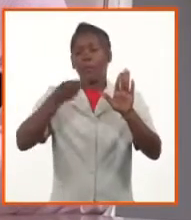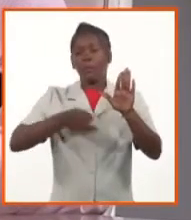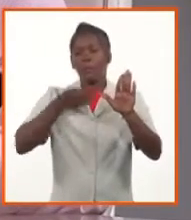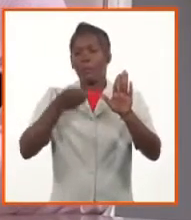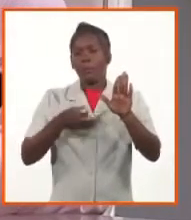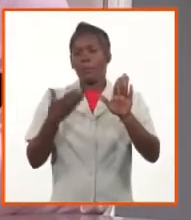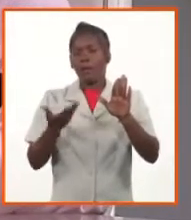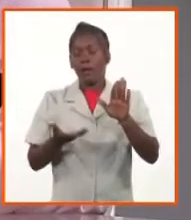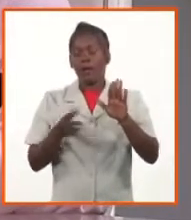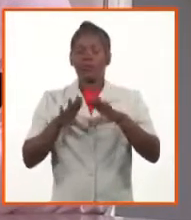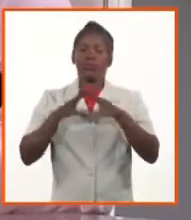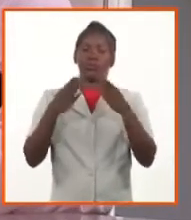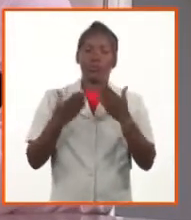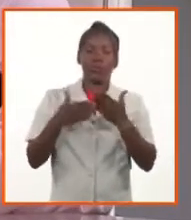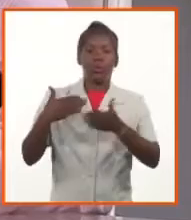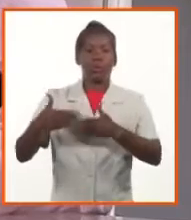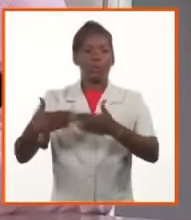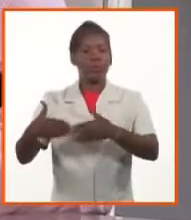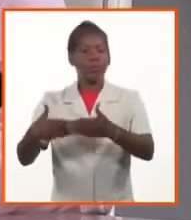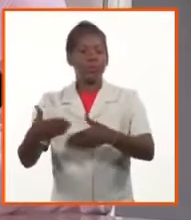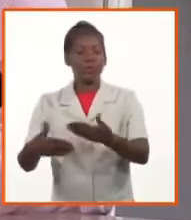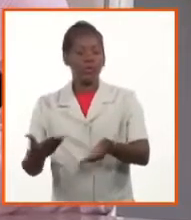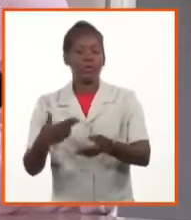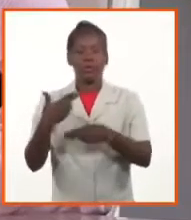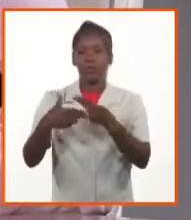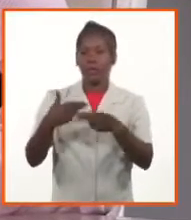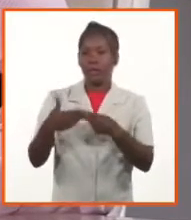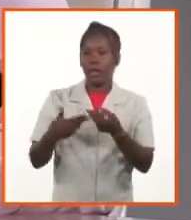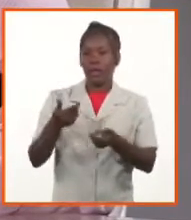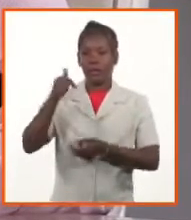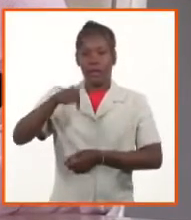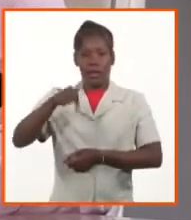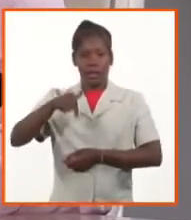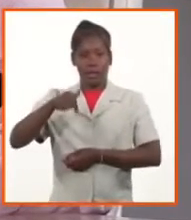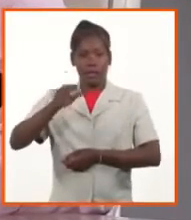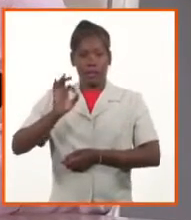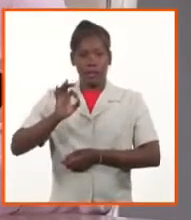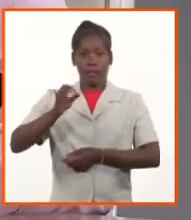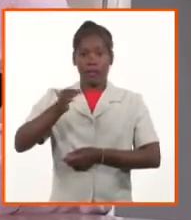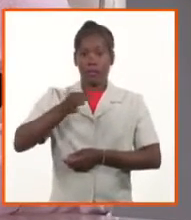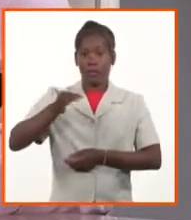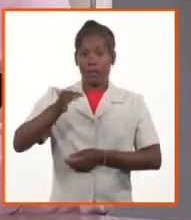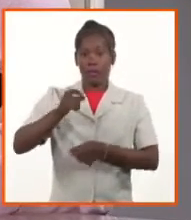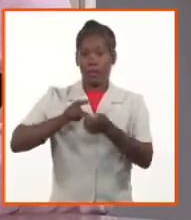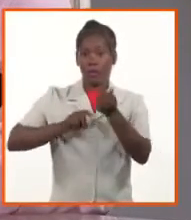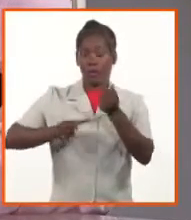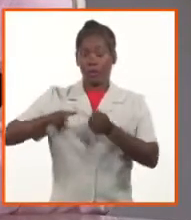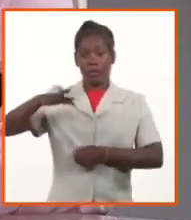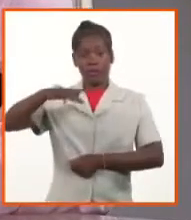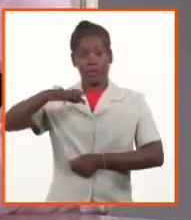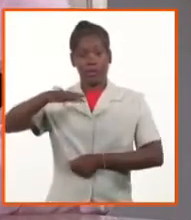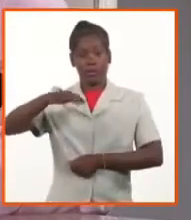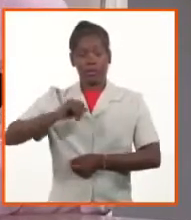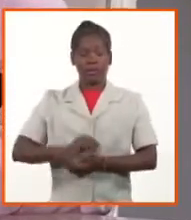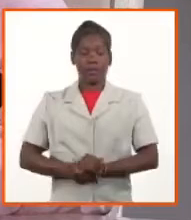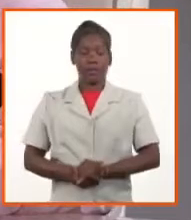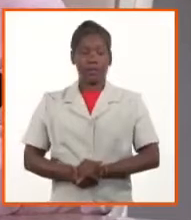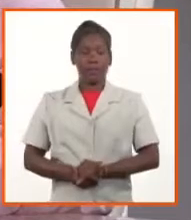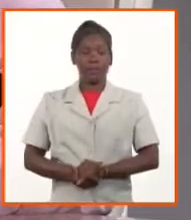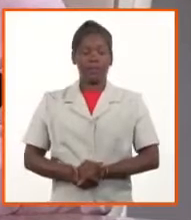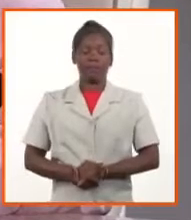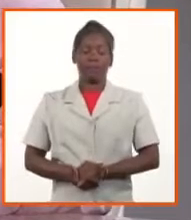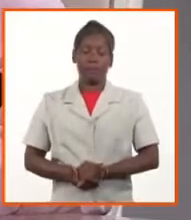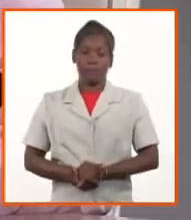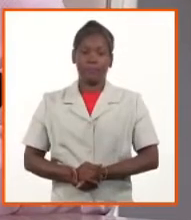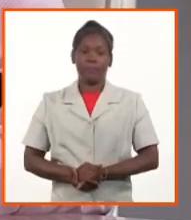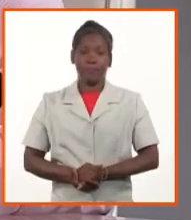de la crítica, los procesos que están ocurriendo en Pinar del Río. Sale por el Canal Caribe en Enlace Nacional. Y